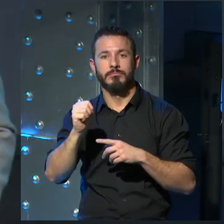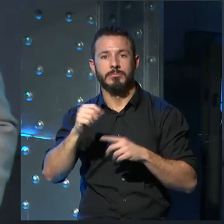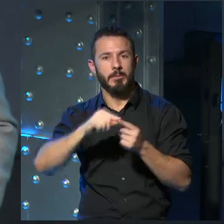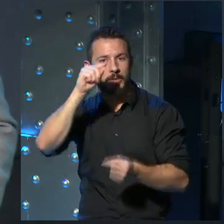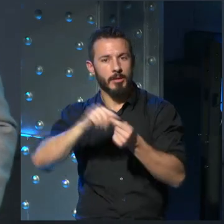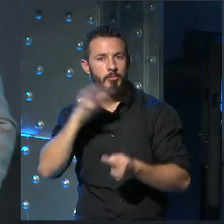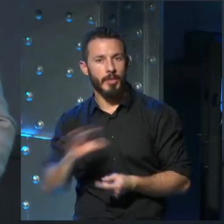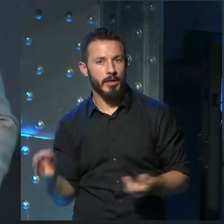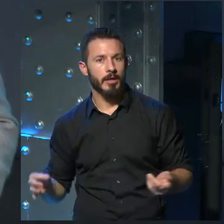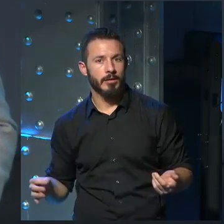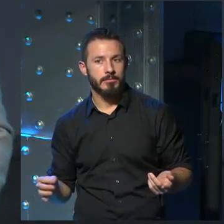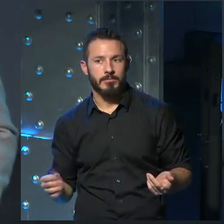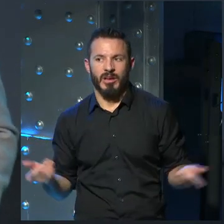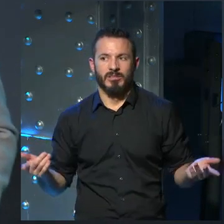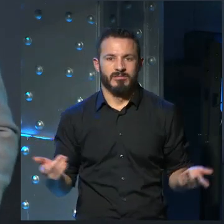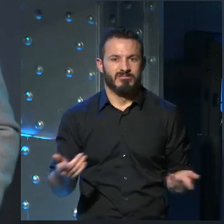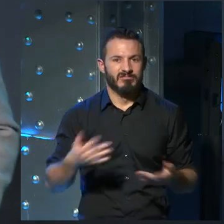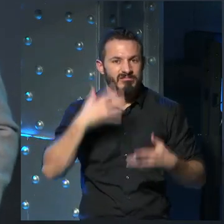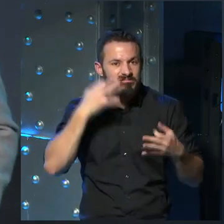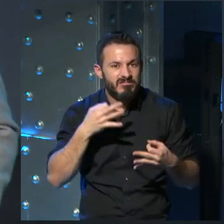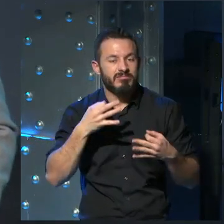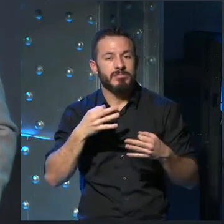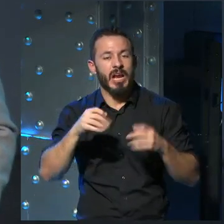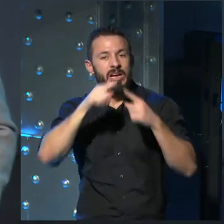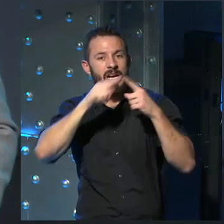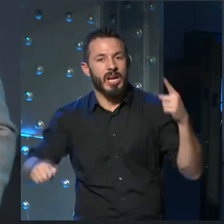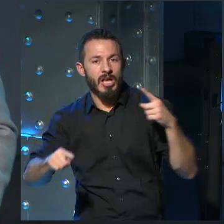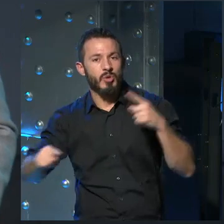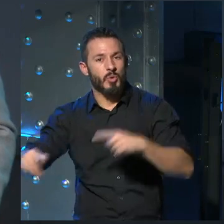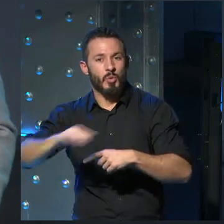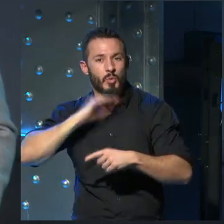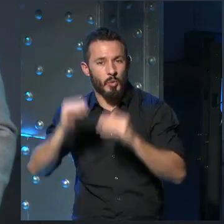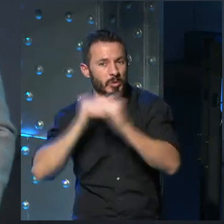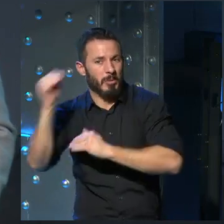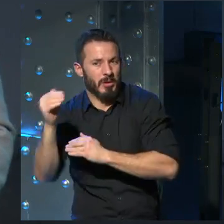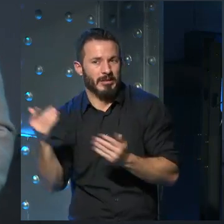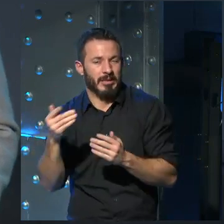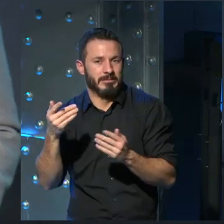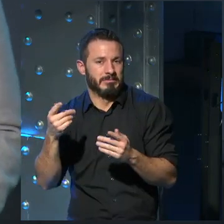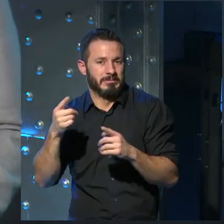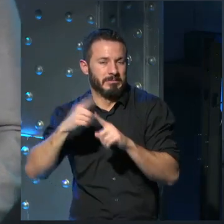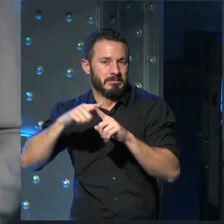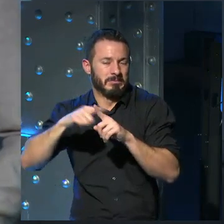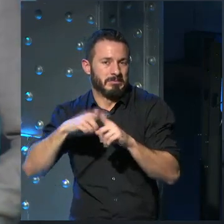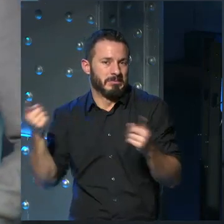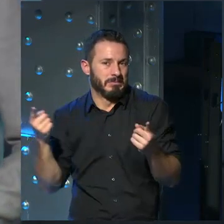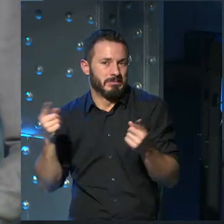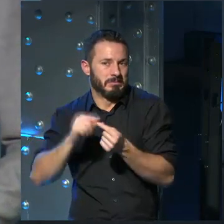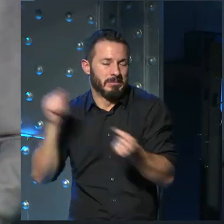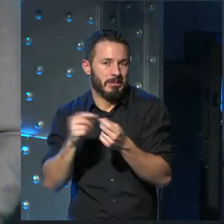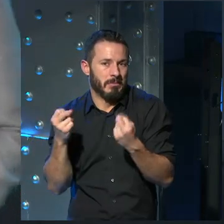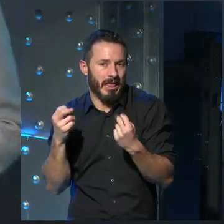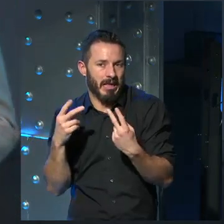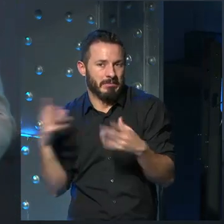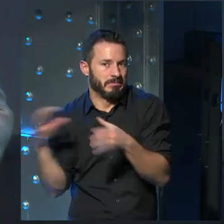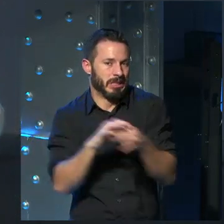hacían. Y yo decía, bueno, ¿y para qué queremos nosotros sensores que midan los rayos ultravioletas? Porque, ¿qué tiene que ver eso con la ciudad de Santander, ¿no?